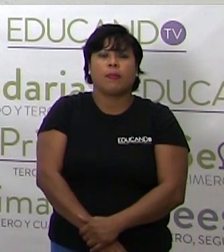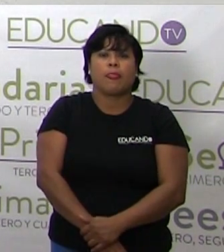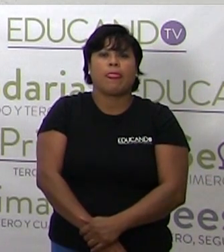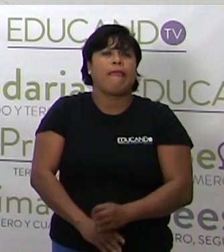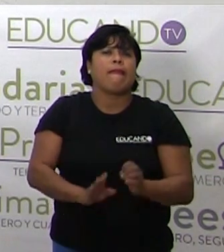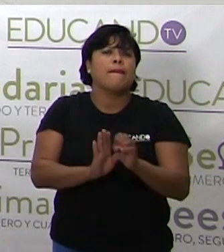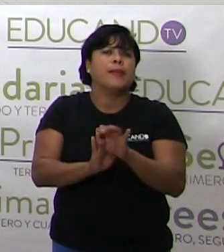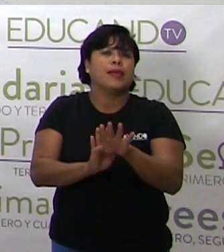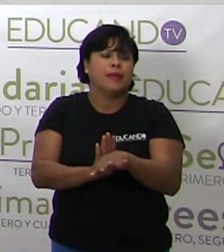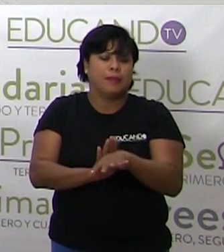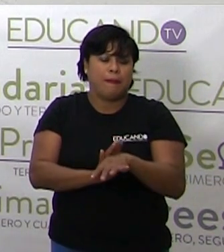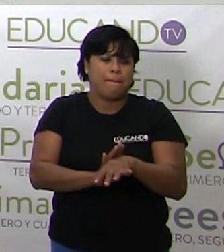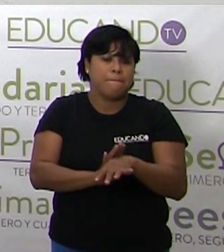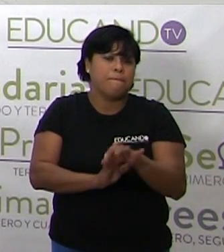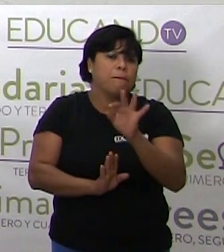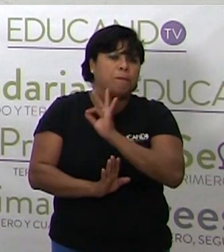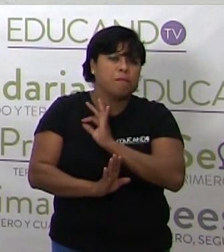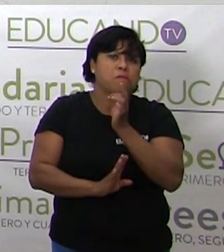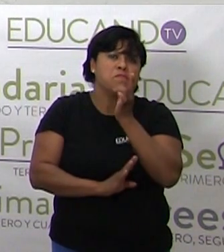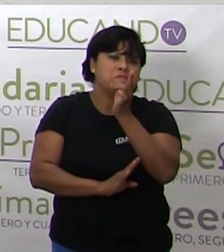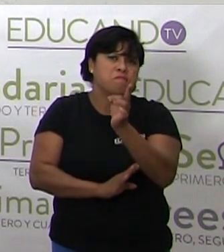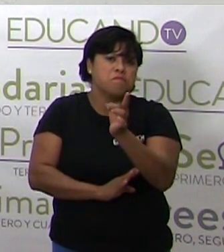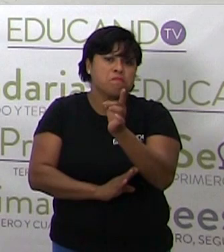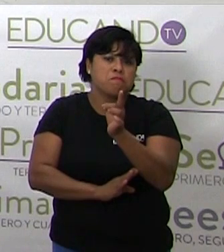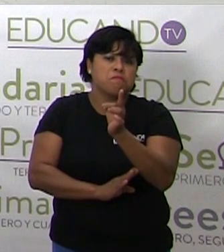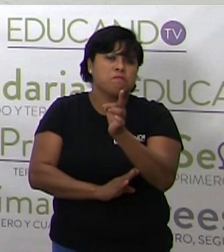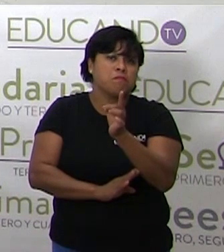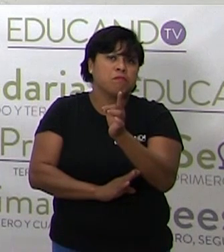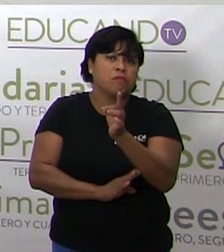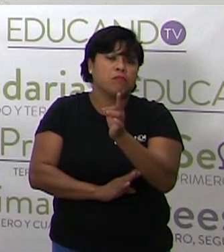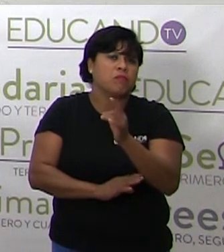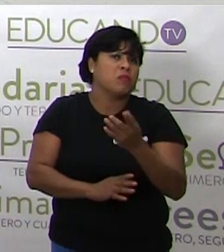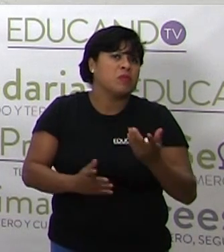Por ejemplo, podemos decir como